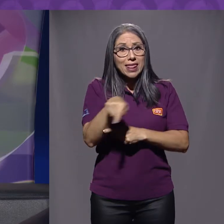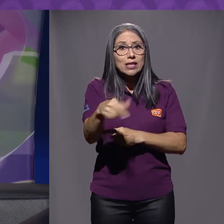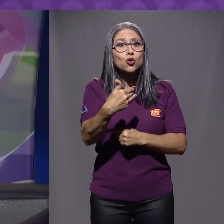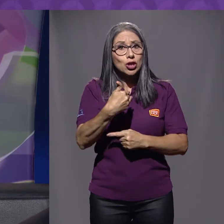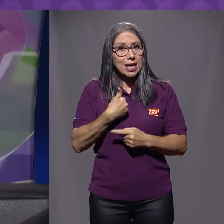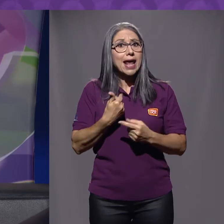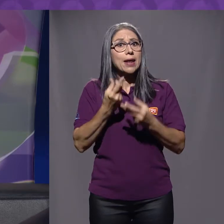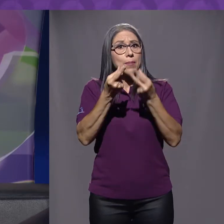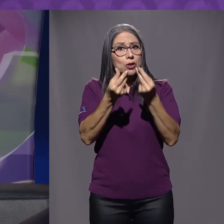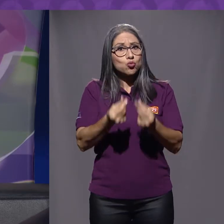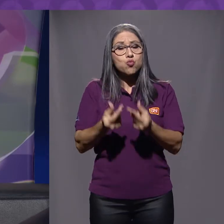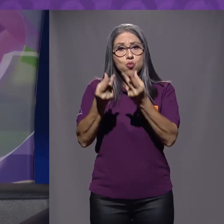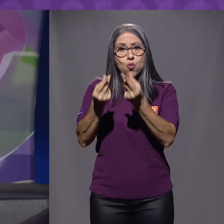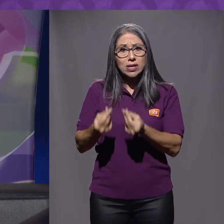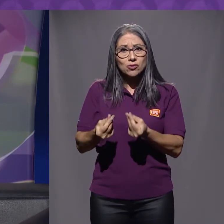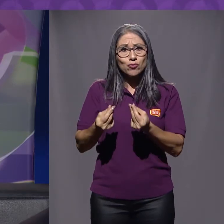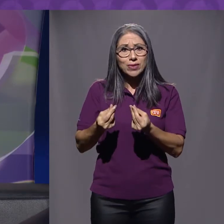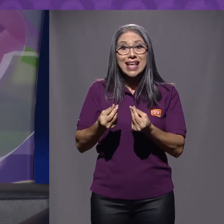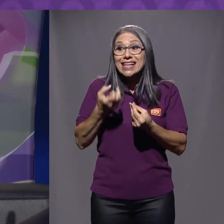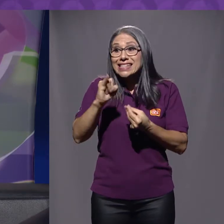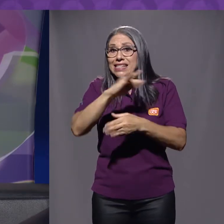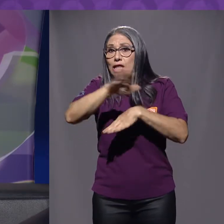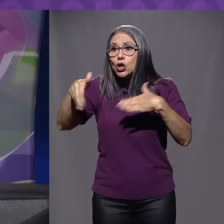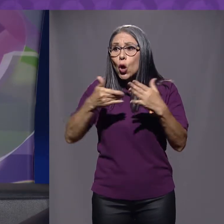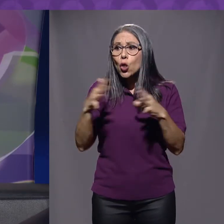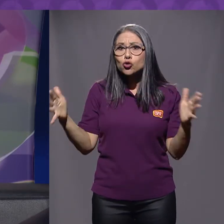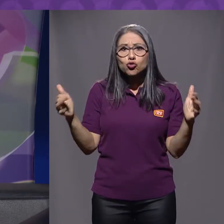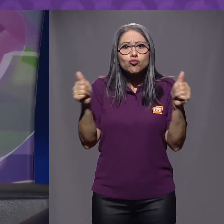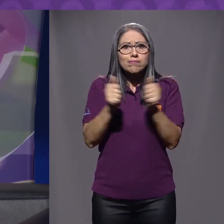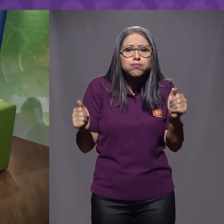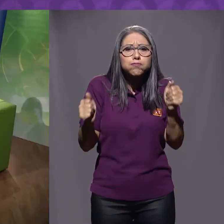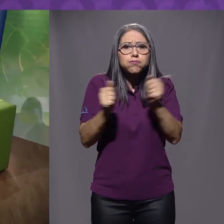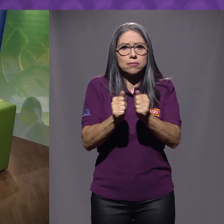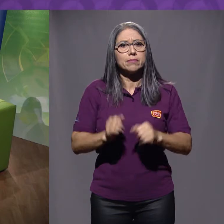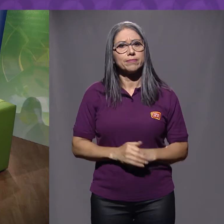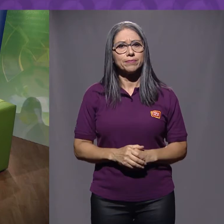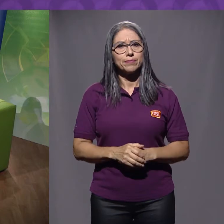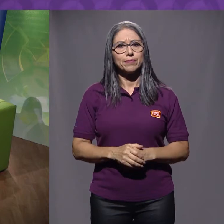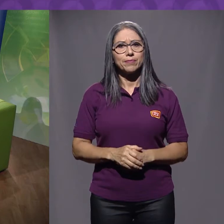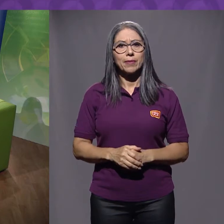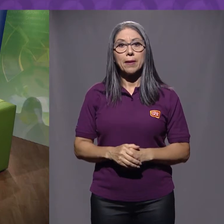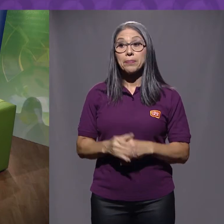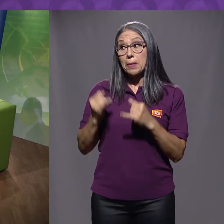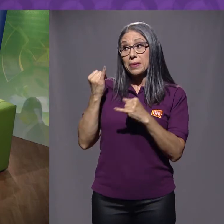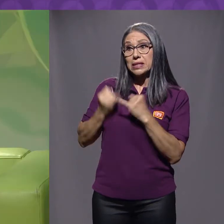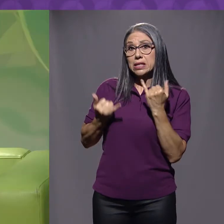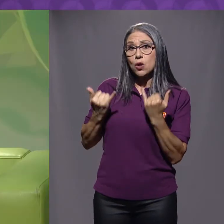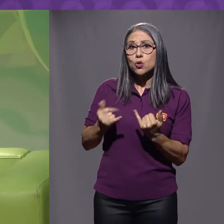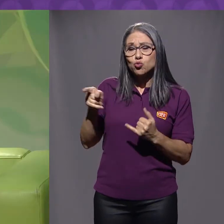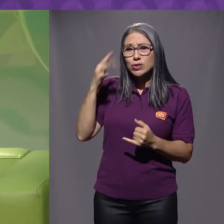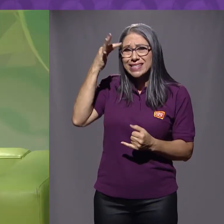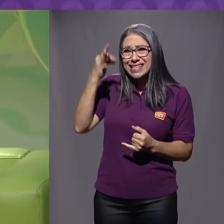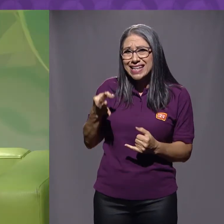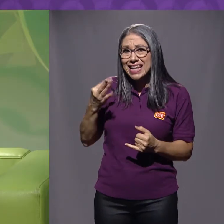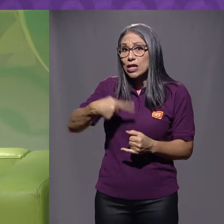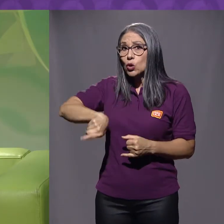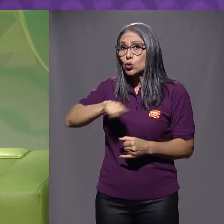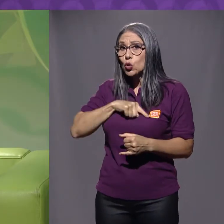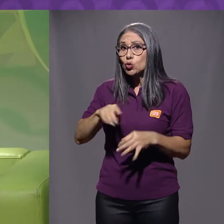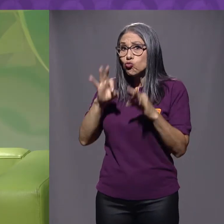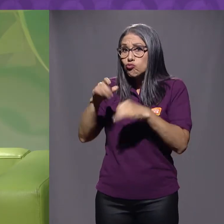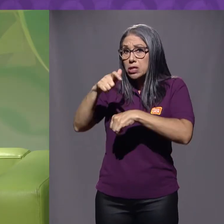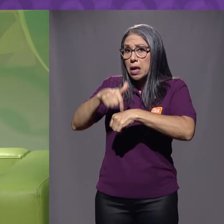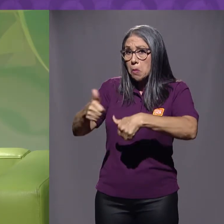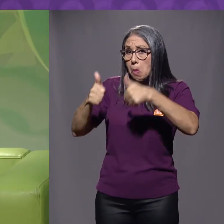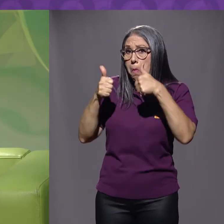su mayoría consentido presupuestario y que perfectamente entre todos podemos sacarlo adelante. Y para ir cerrando este bloque, doctor, ¿usted cree que vamos a estar a